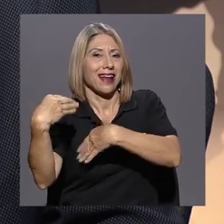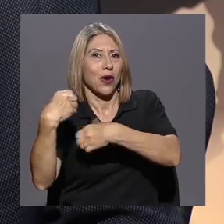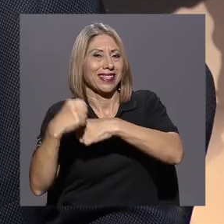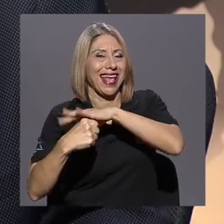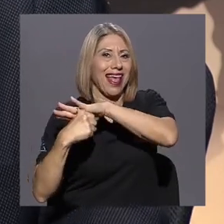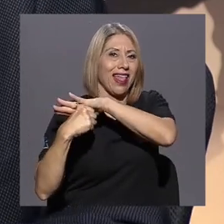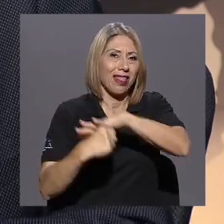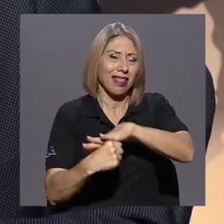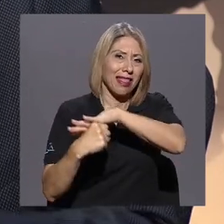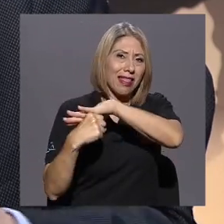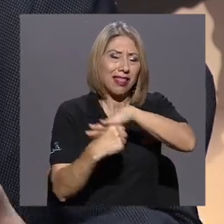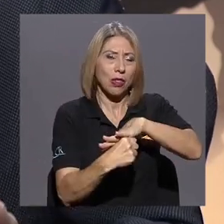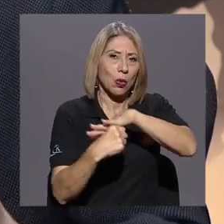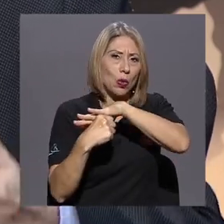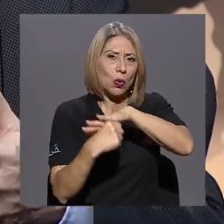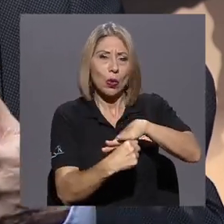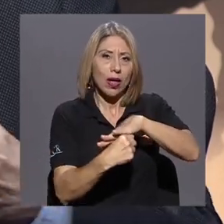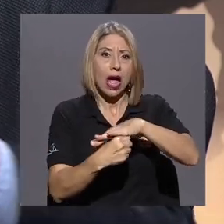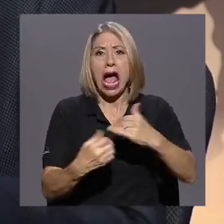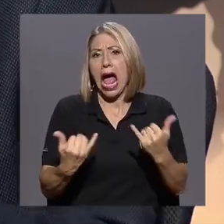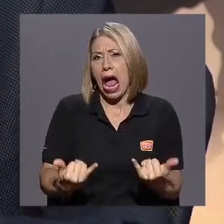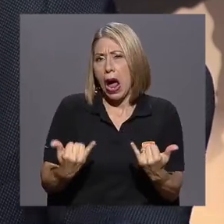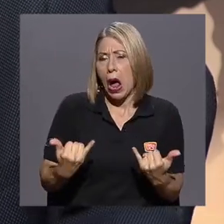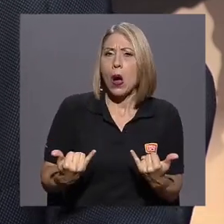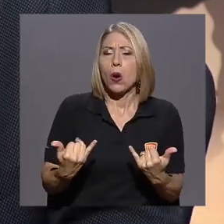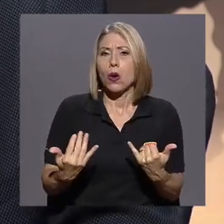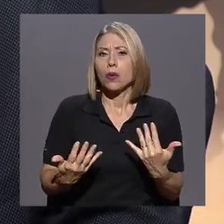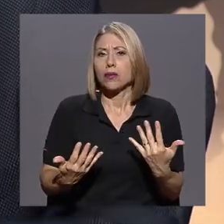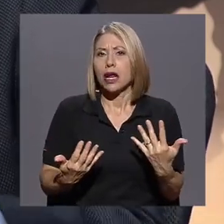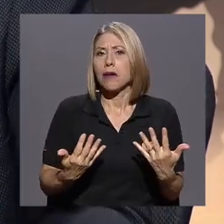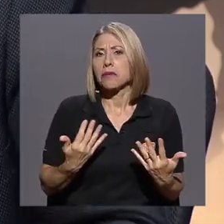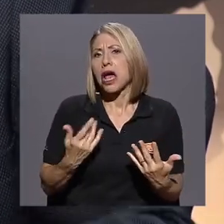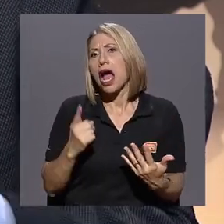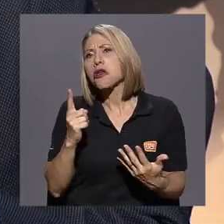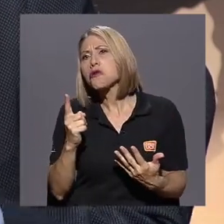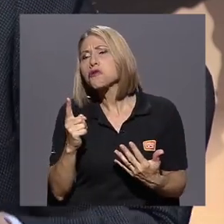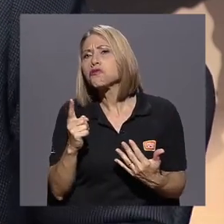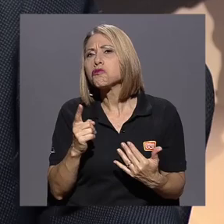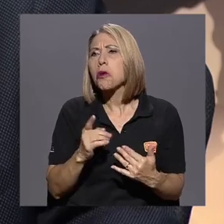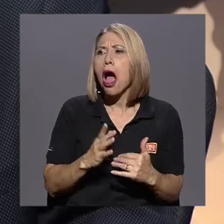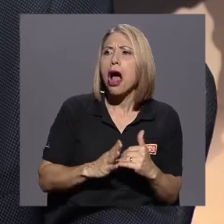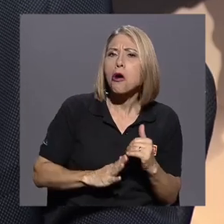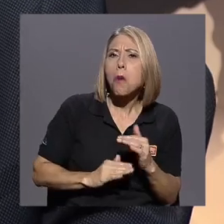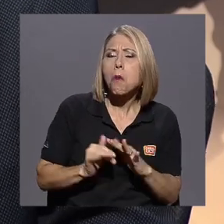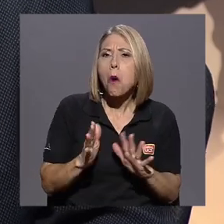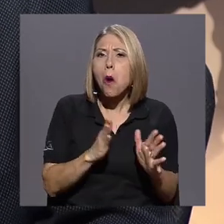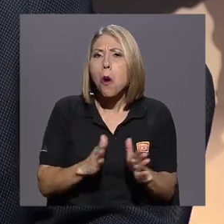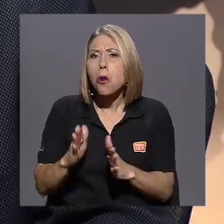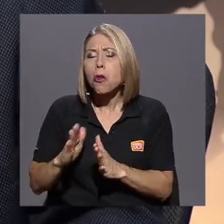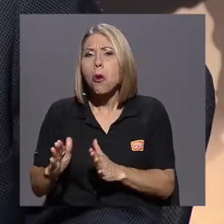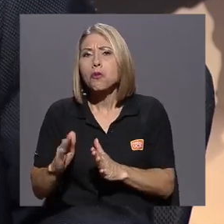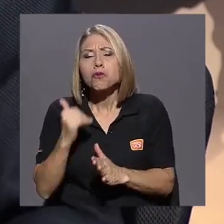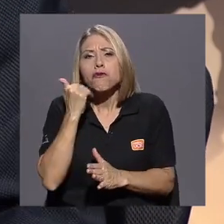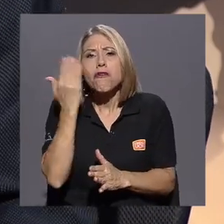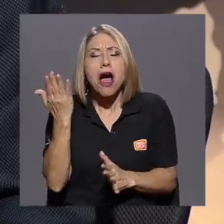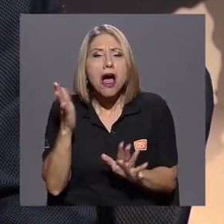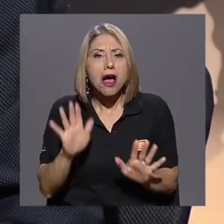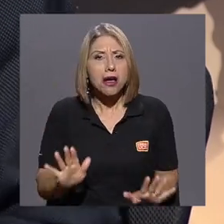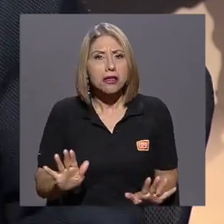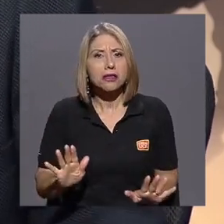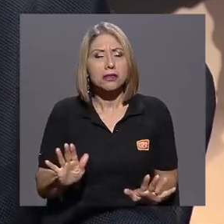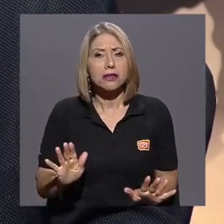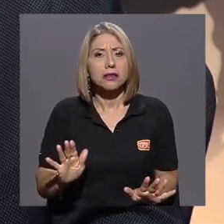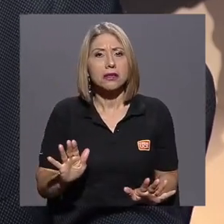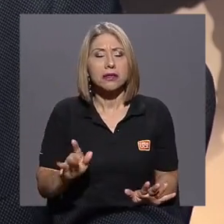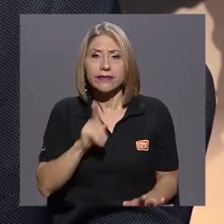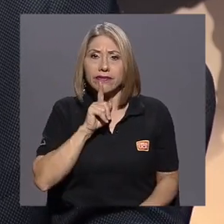clara. Es decir, ahora hay un acomodo oportunista, fácil, ¿verdad? Y eso hace